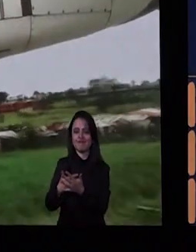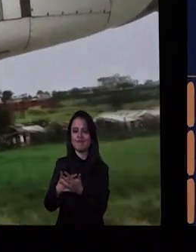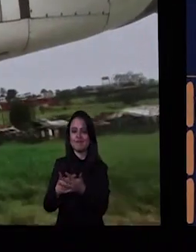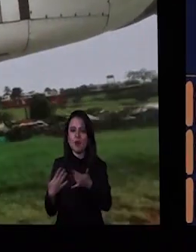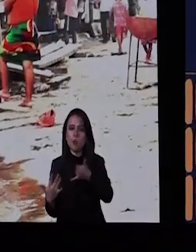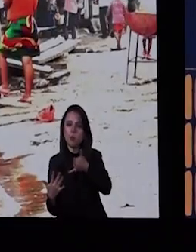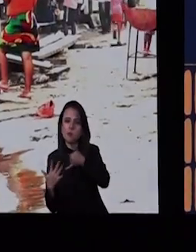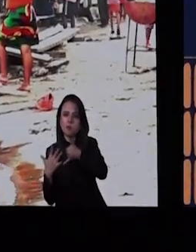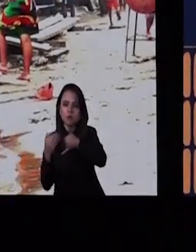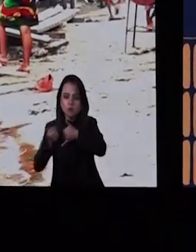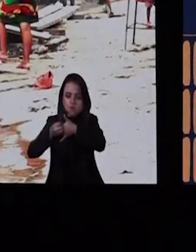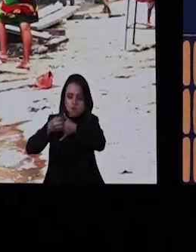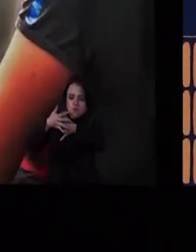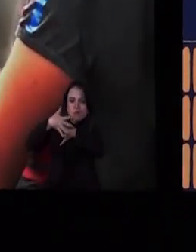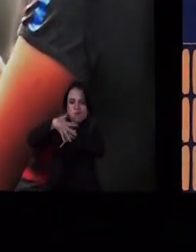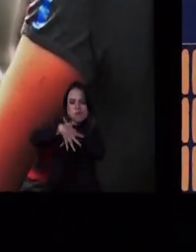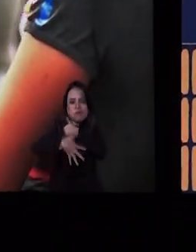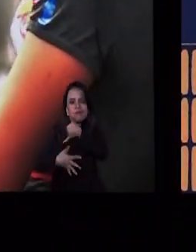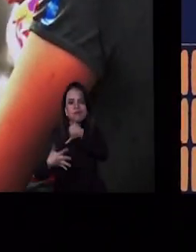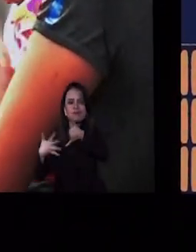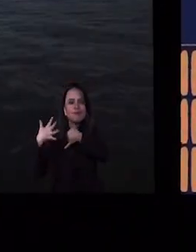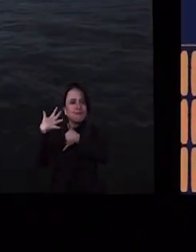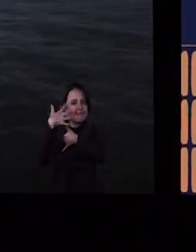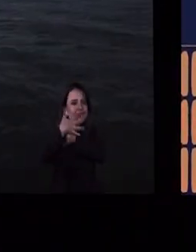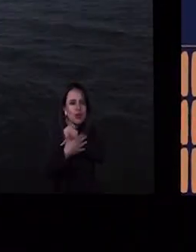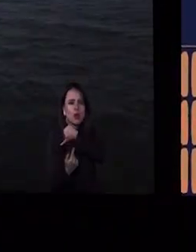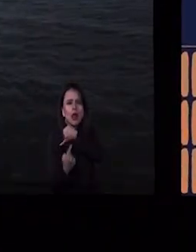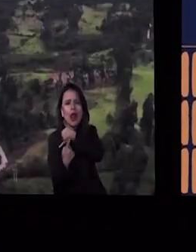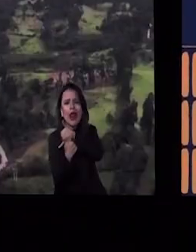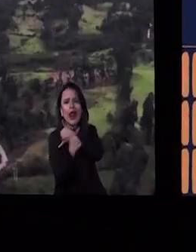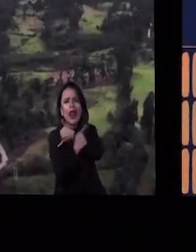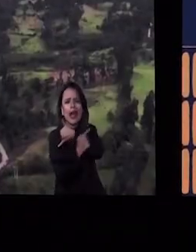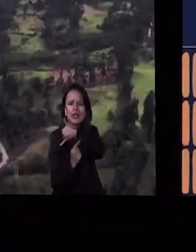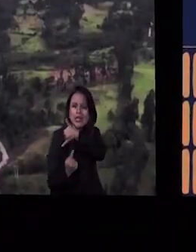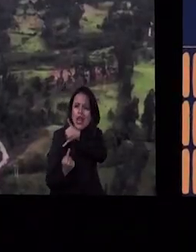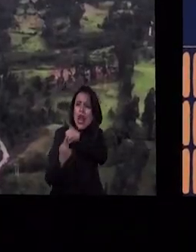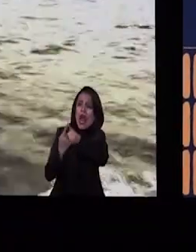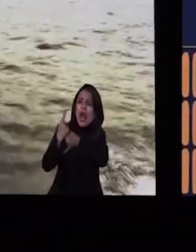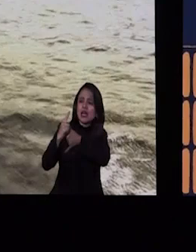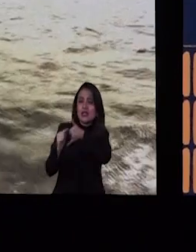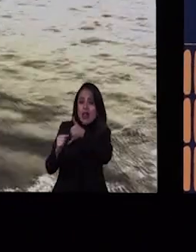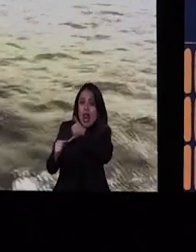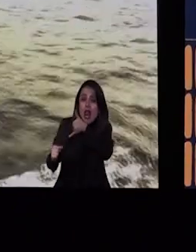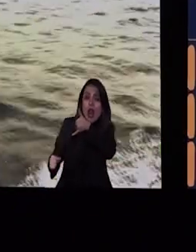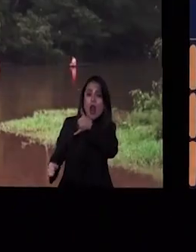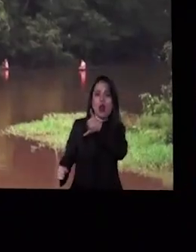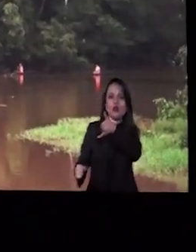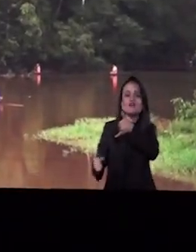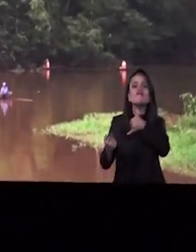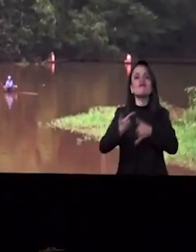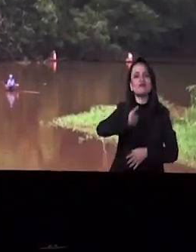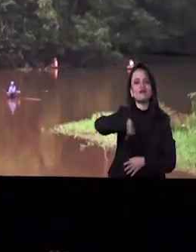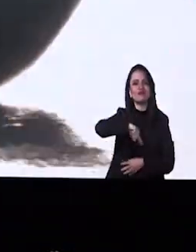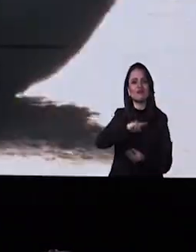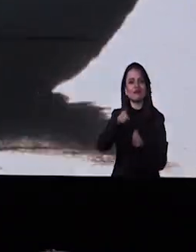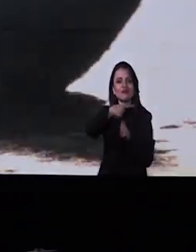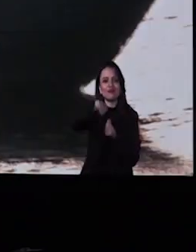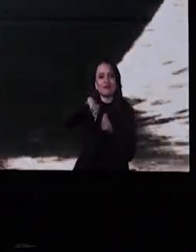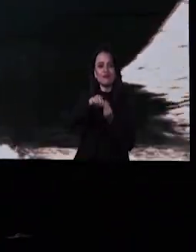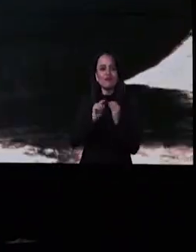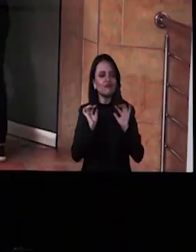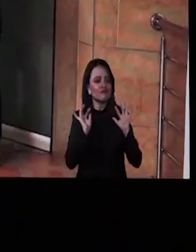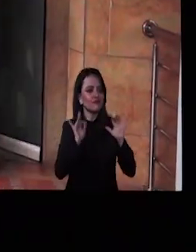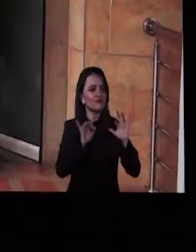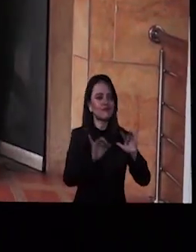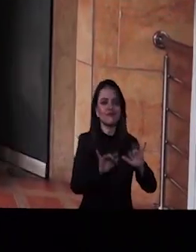despliegue territorial, lo que permitió llegar a lugares apartados donde rara vez había hecho presencia alguna entidad del Estado colombiano, para